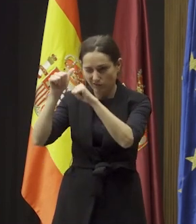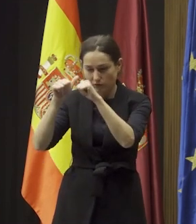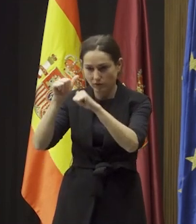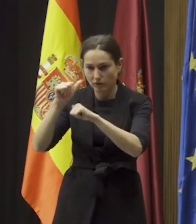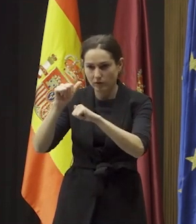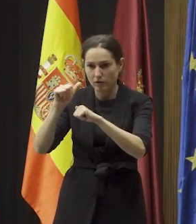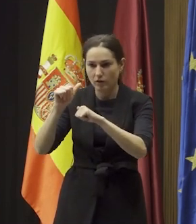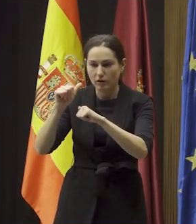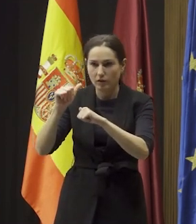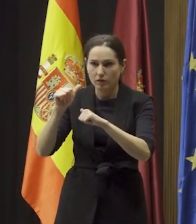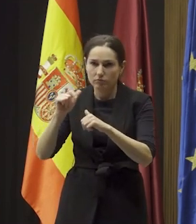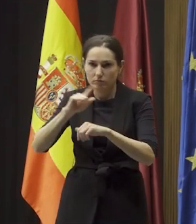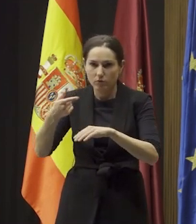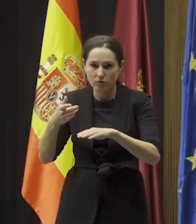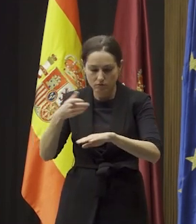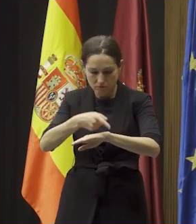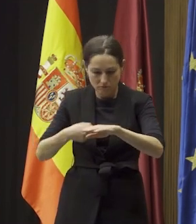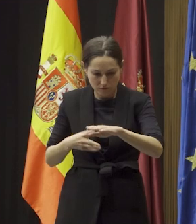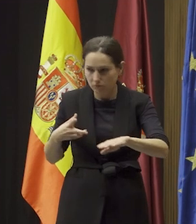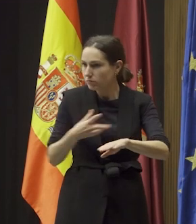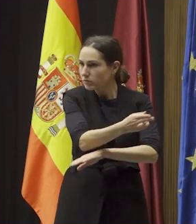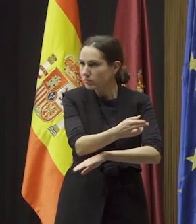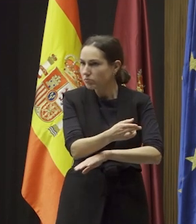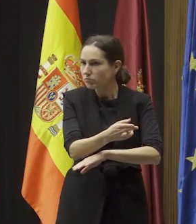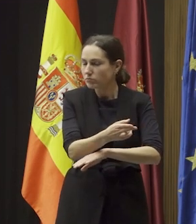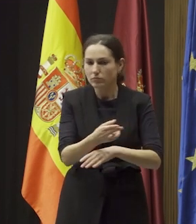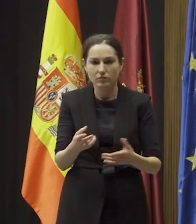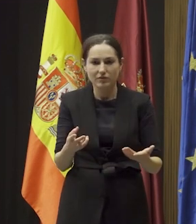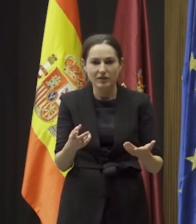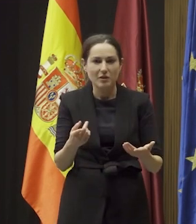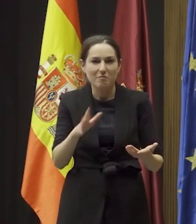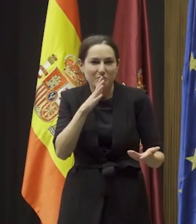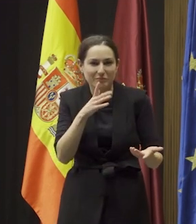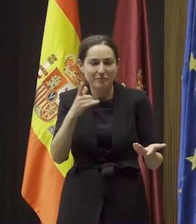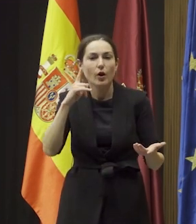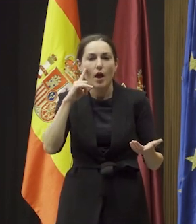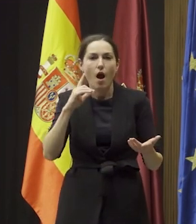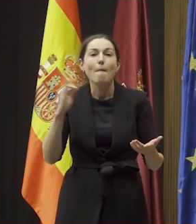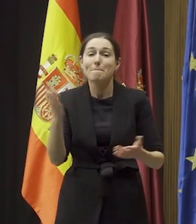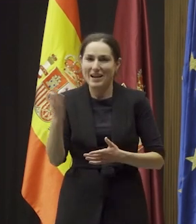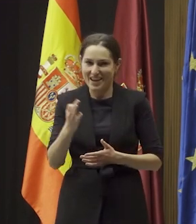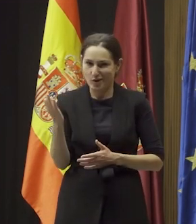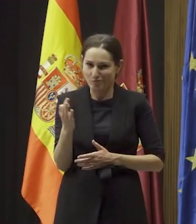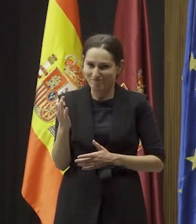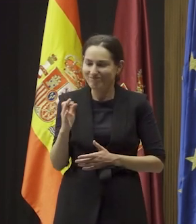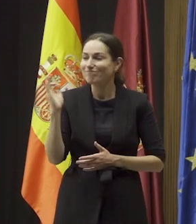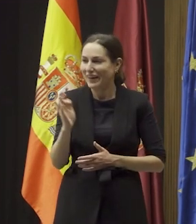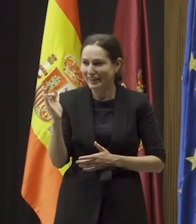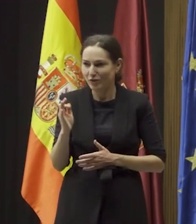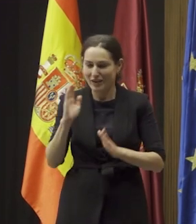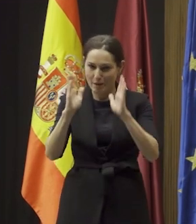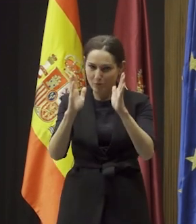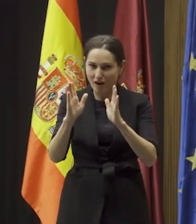las manos del cirujano. Era un oficio realmente de alto peligro, el ser cirujano en la época de la